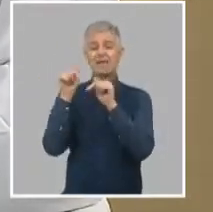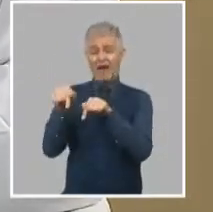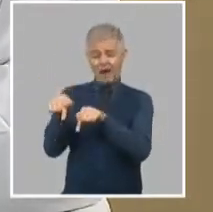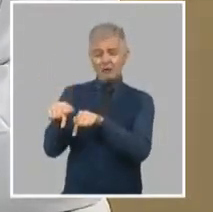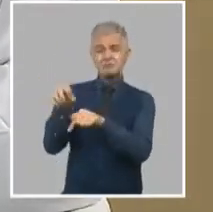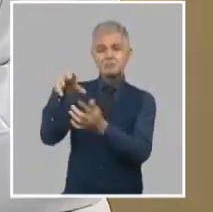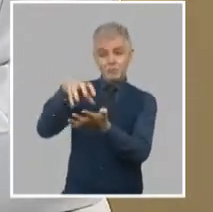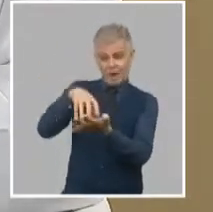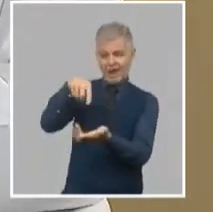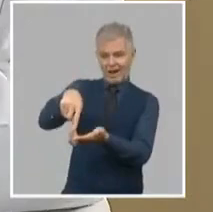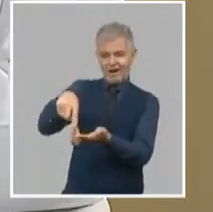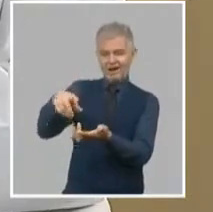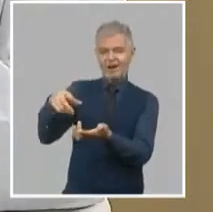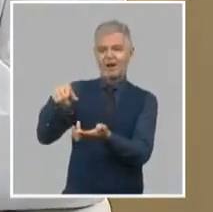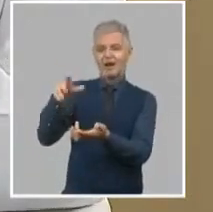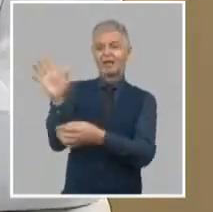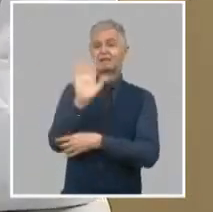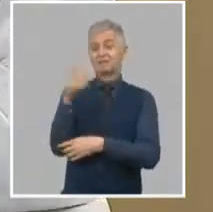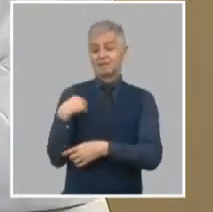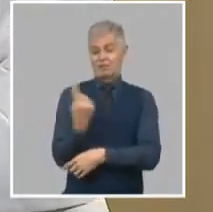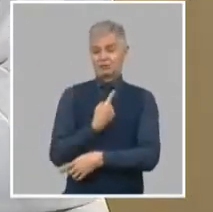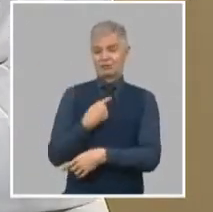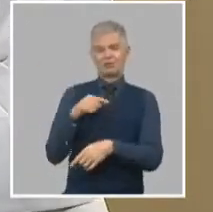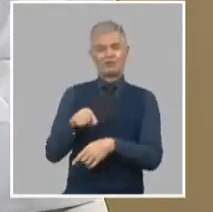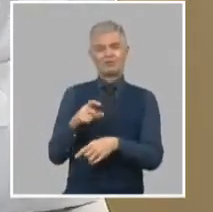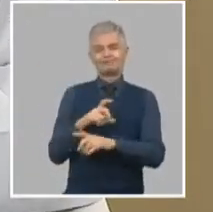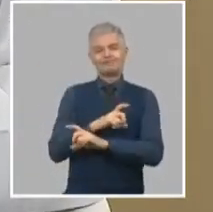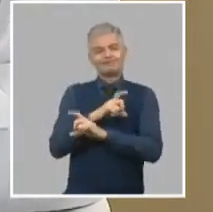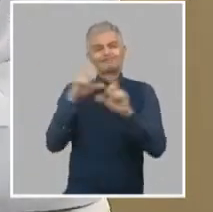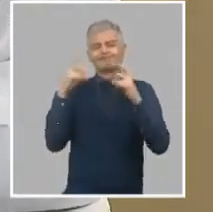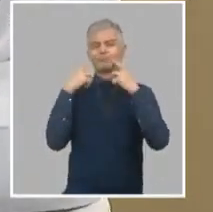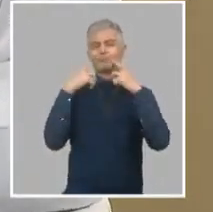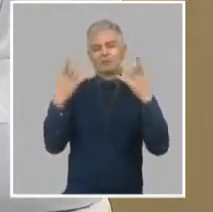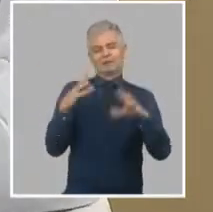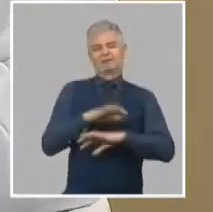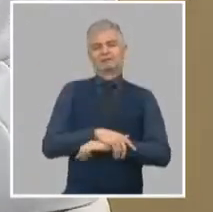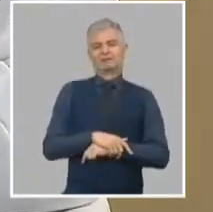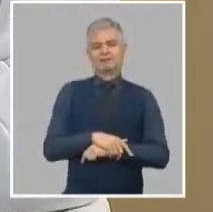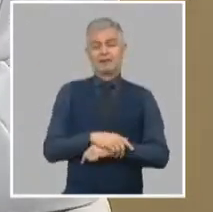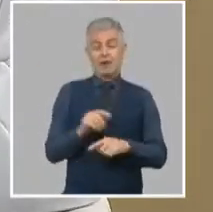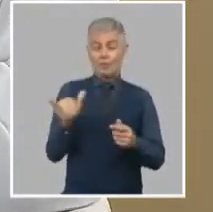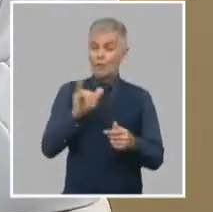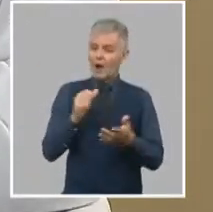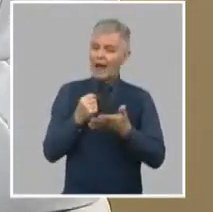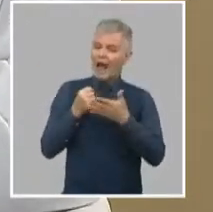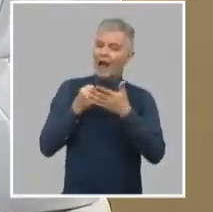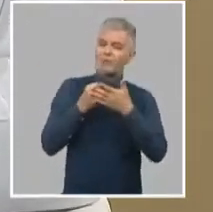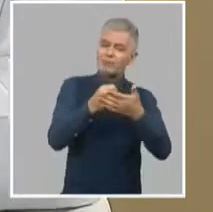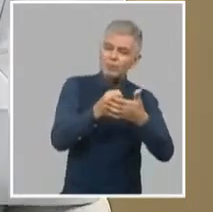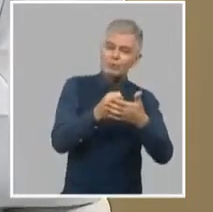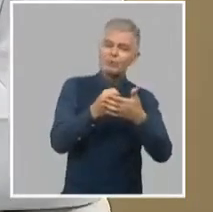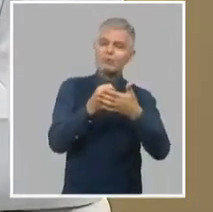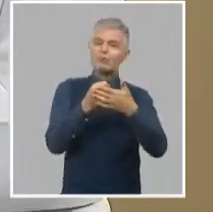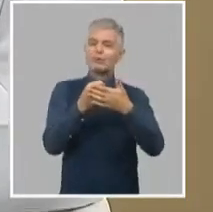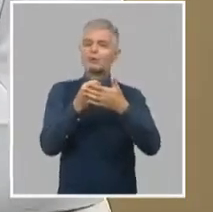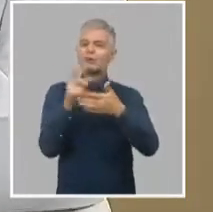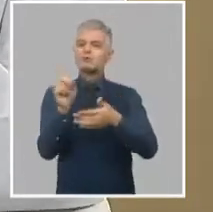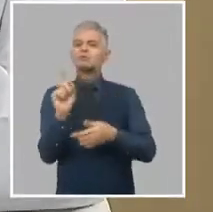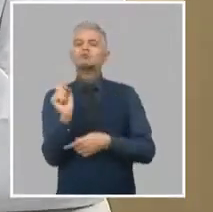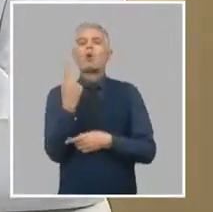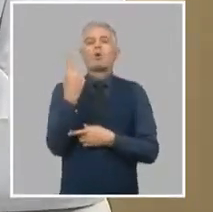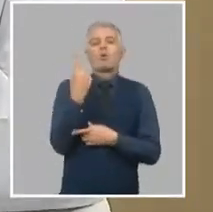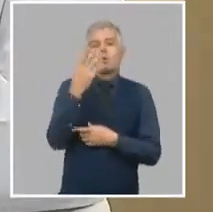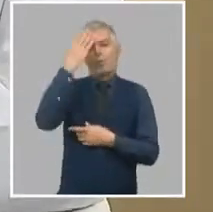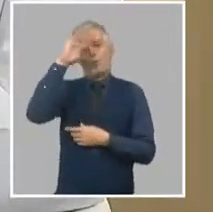fue algo espectacular. También el apoyo de algún personal también, no solamente cubano,